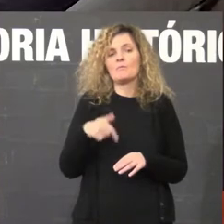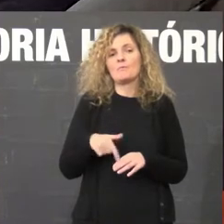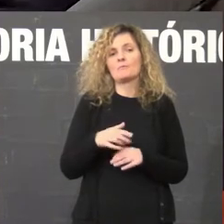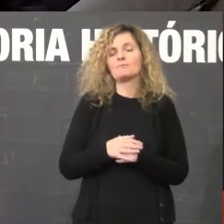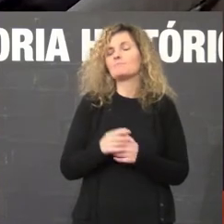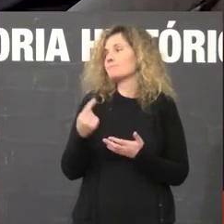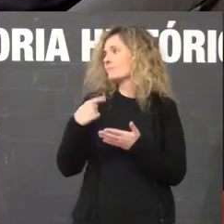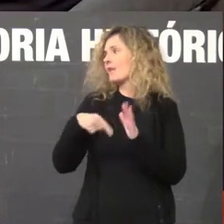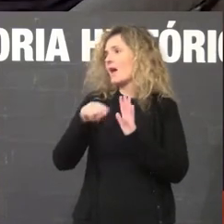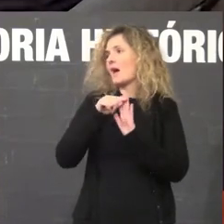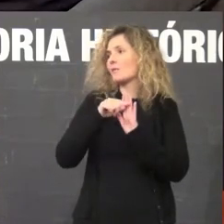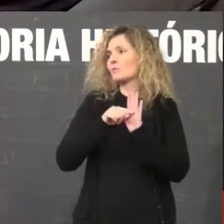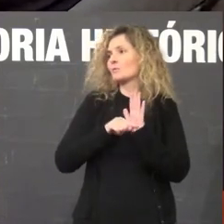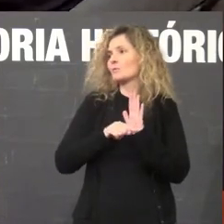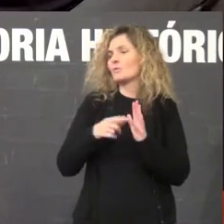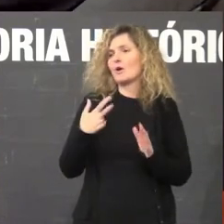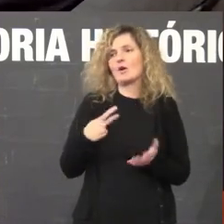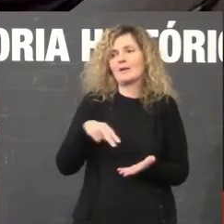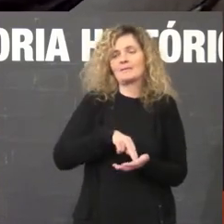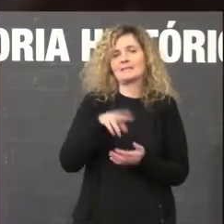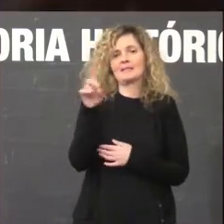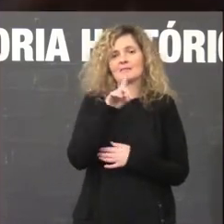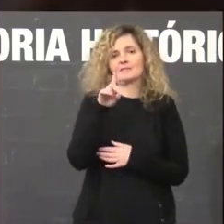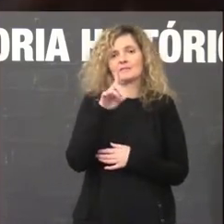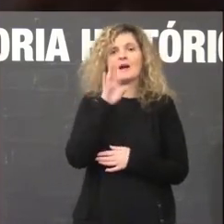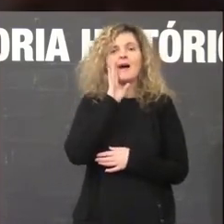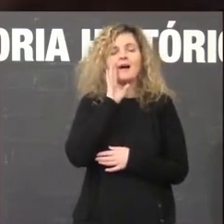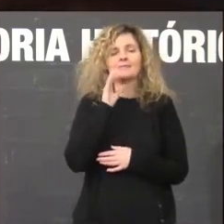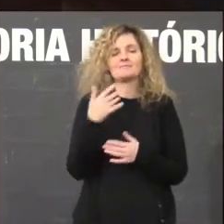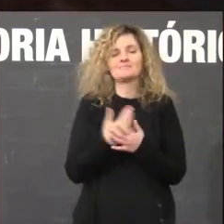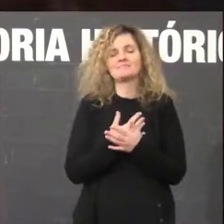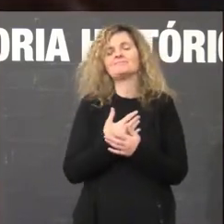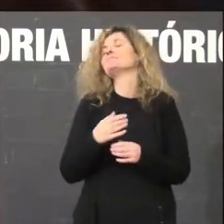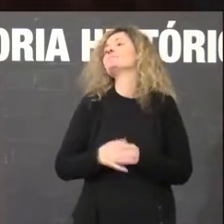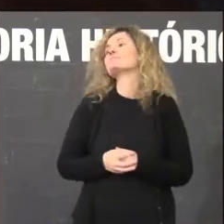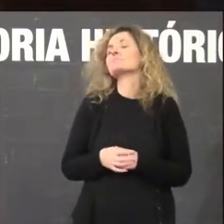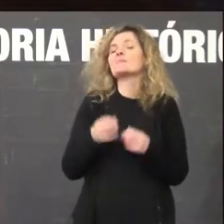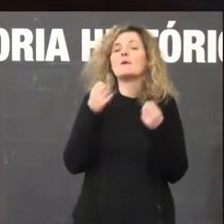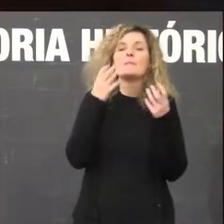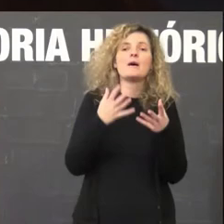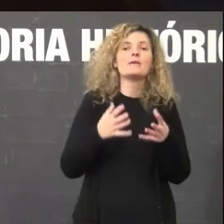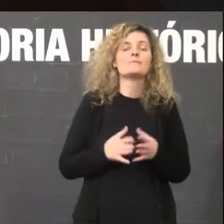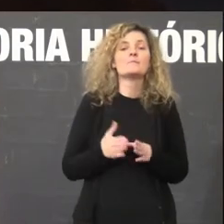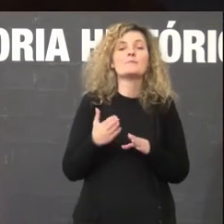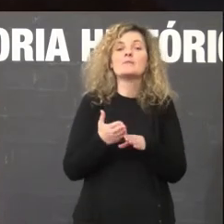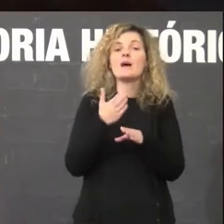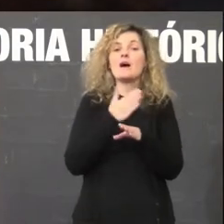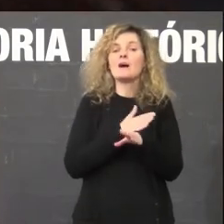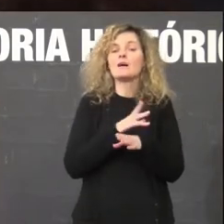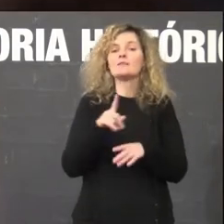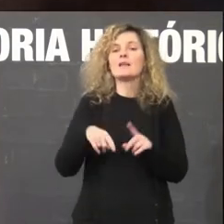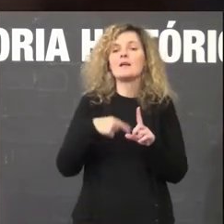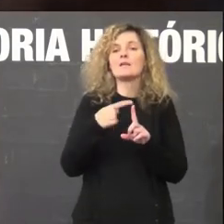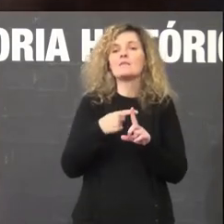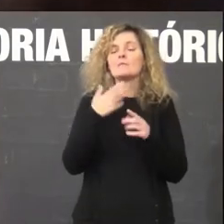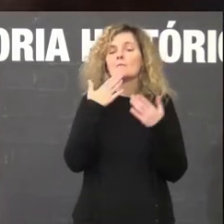apuntador. Entón non me vou levantar, como fixestes vos, non? Ben, antes de máis, pois moi agradecido